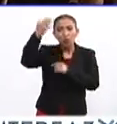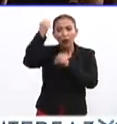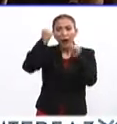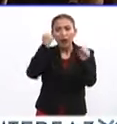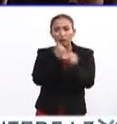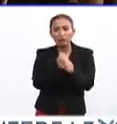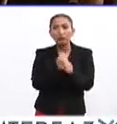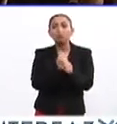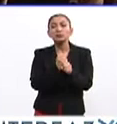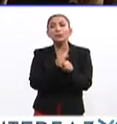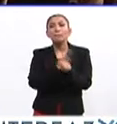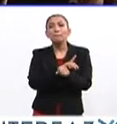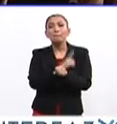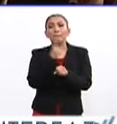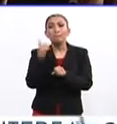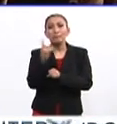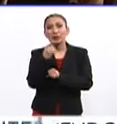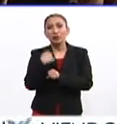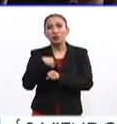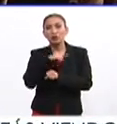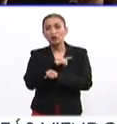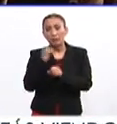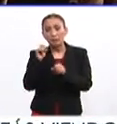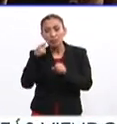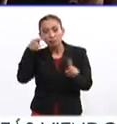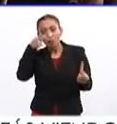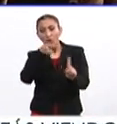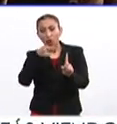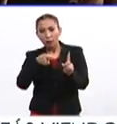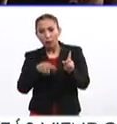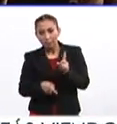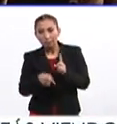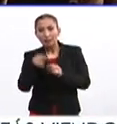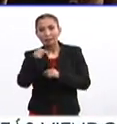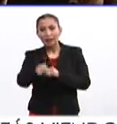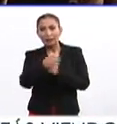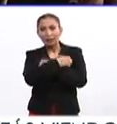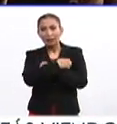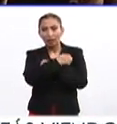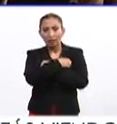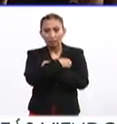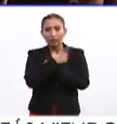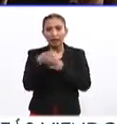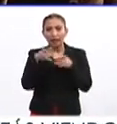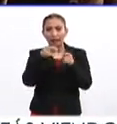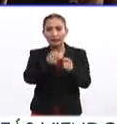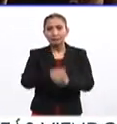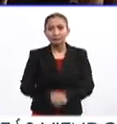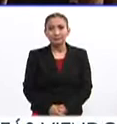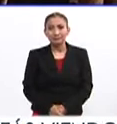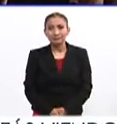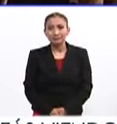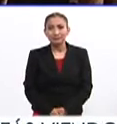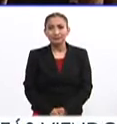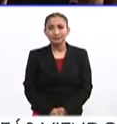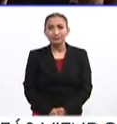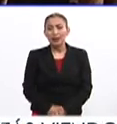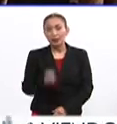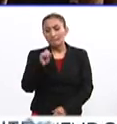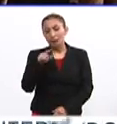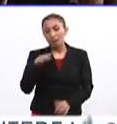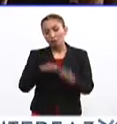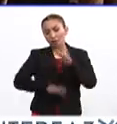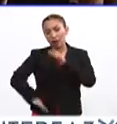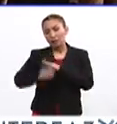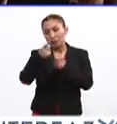muchos años. ¿Por qué? Porque vamos en el mismo objetivo, que es la educación de calidad y basado